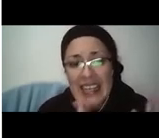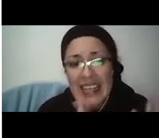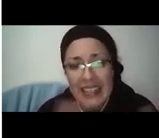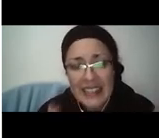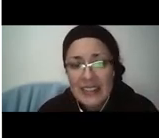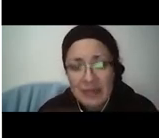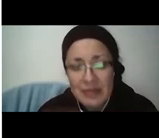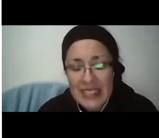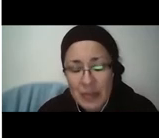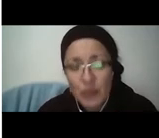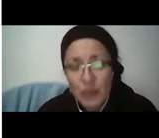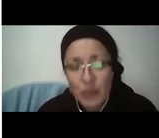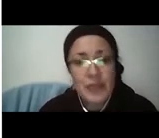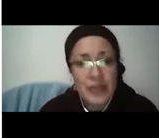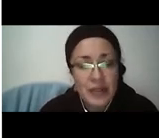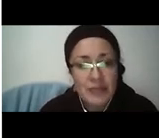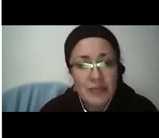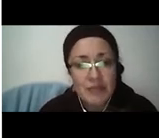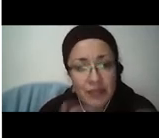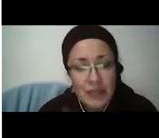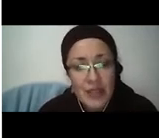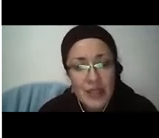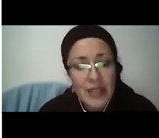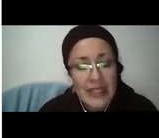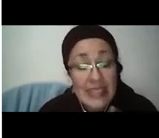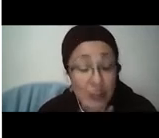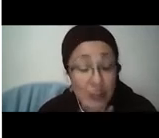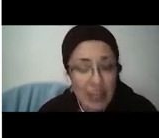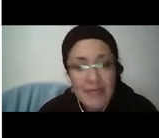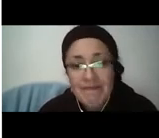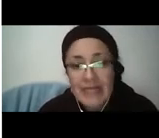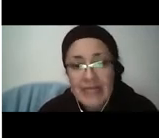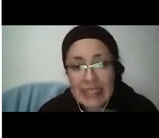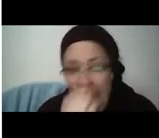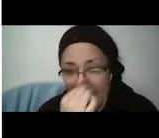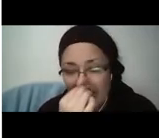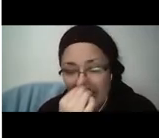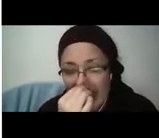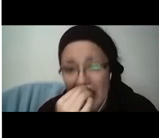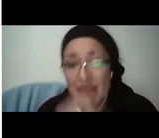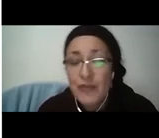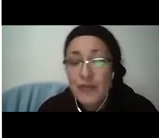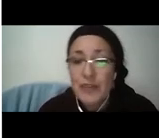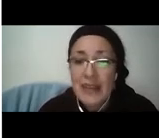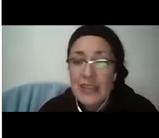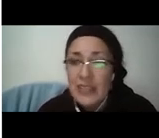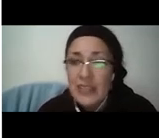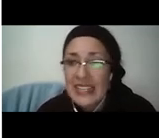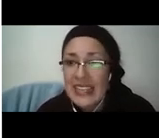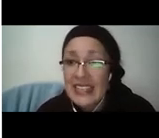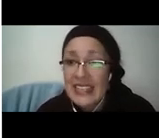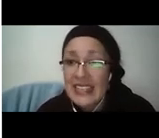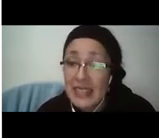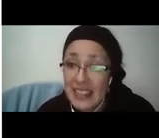energía que se produce por la energía solar, de la misma forma es una